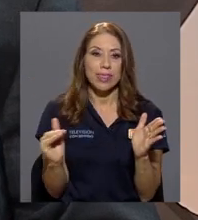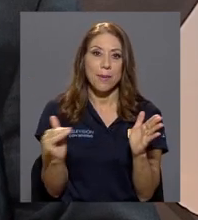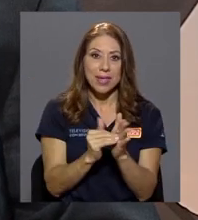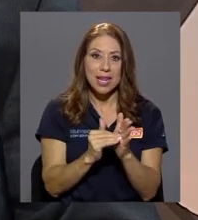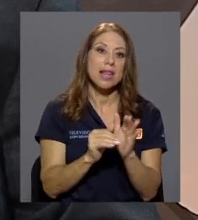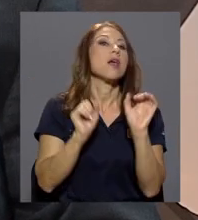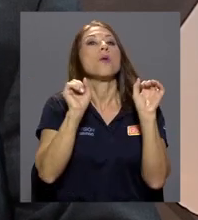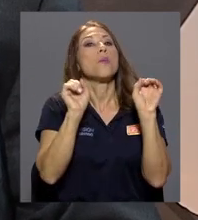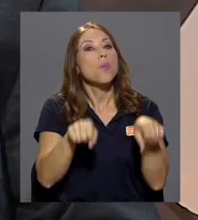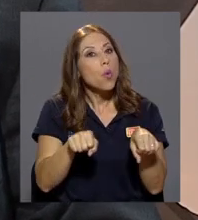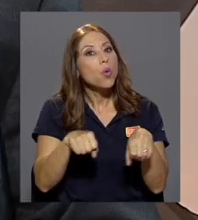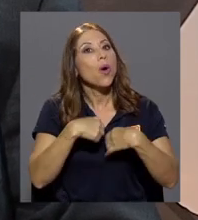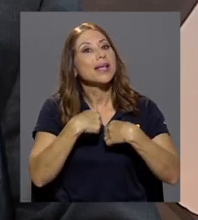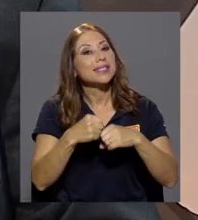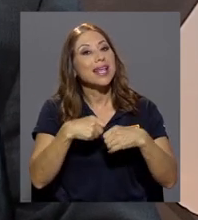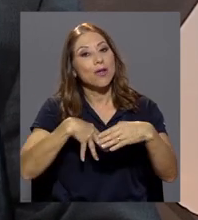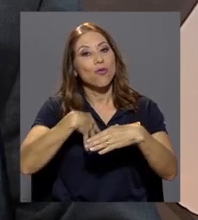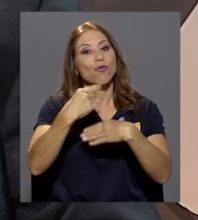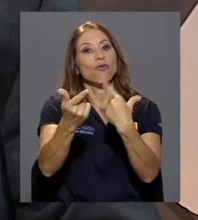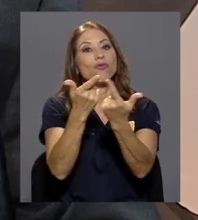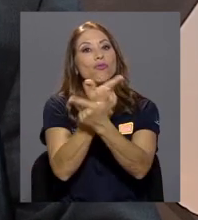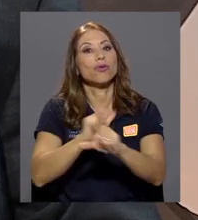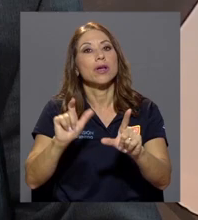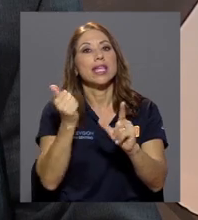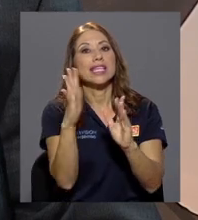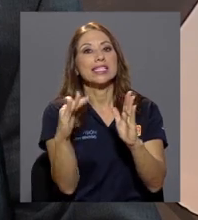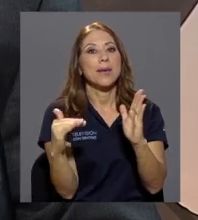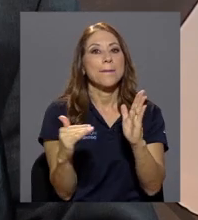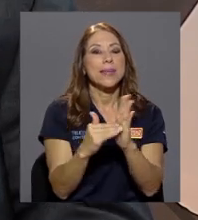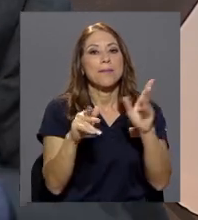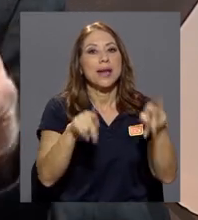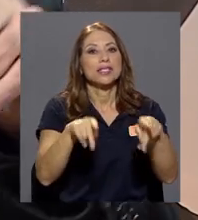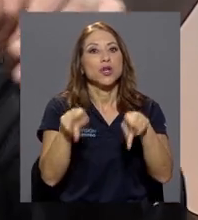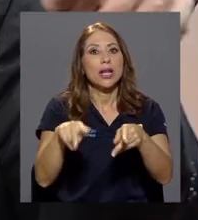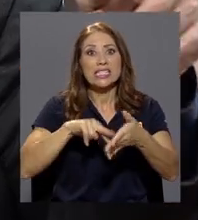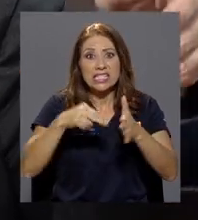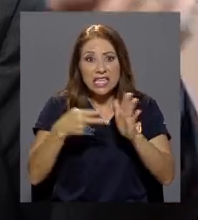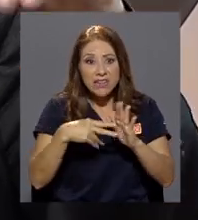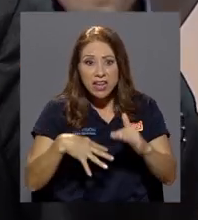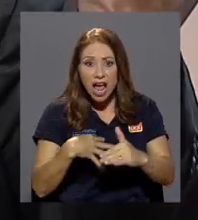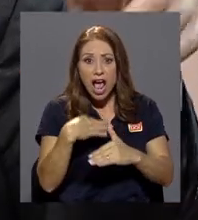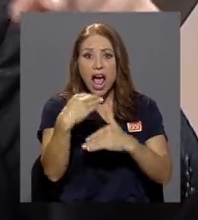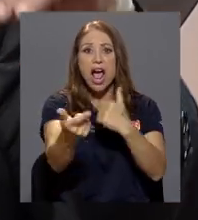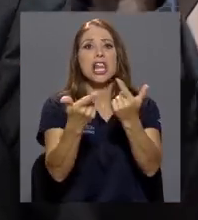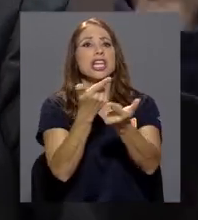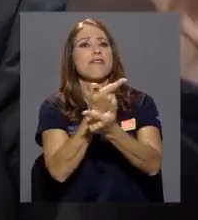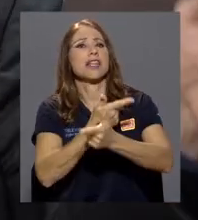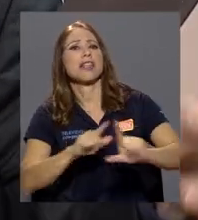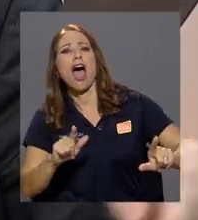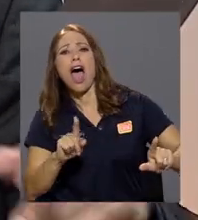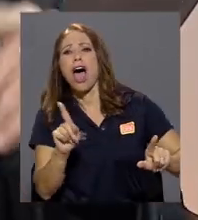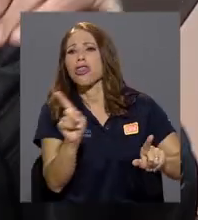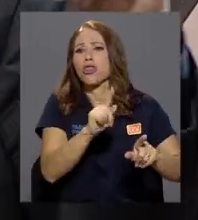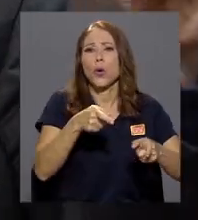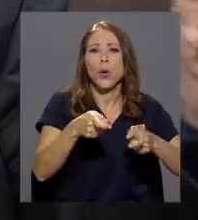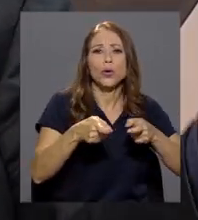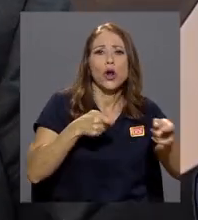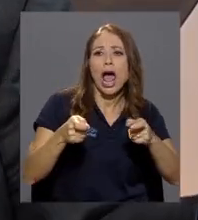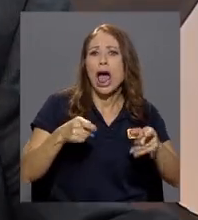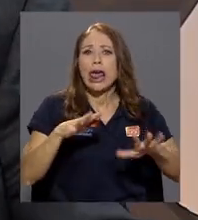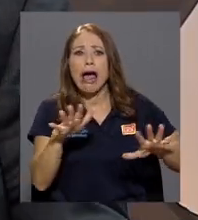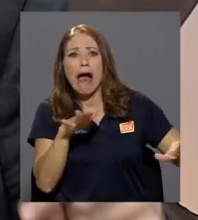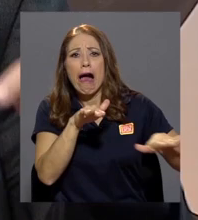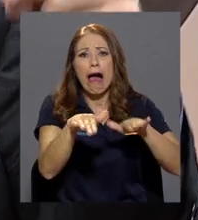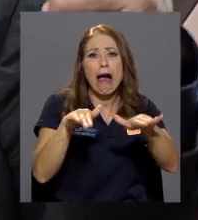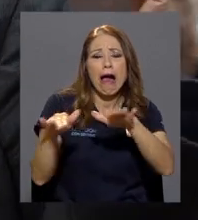provocar la salida la excarcelación de 15.000 personas no hacia una libertad descontrolada que al que al